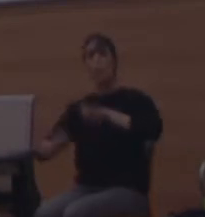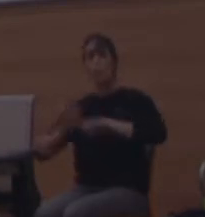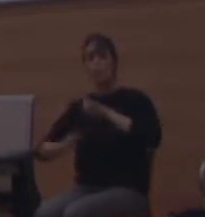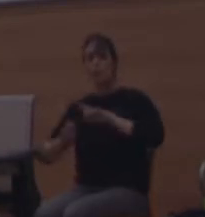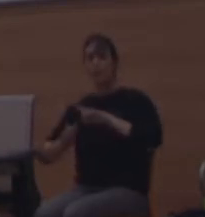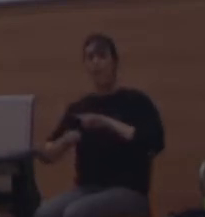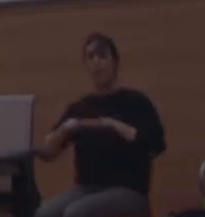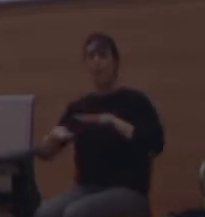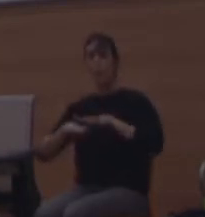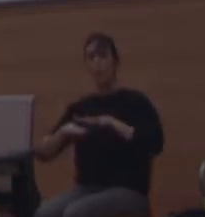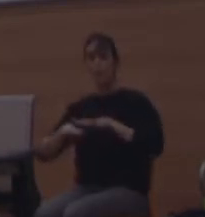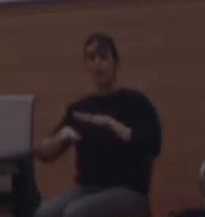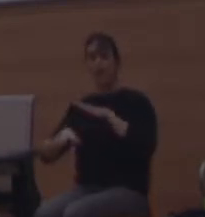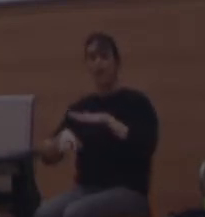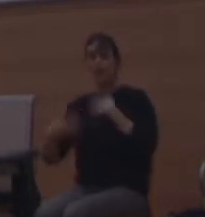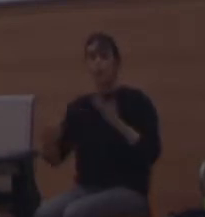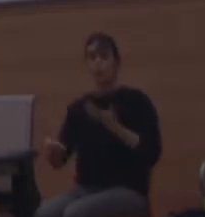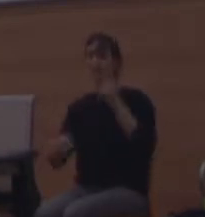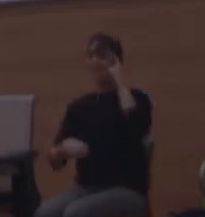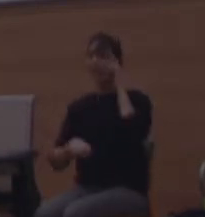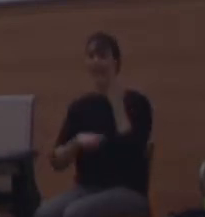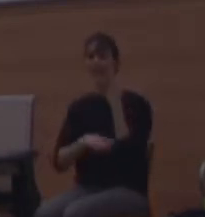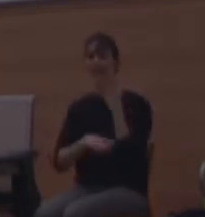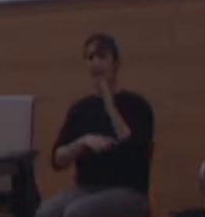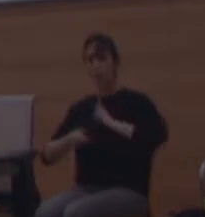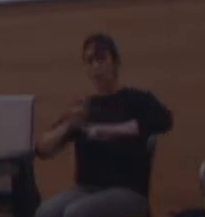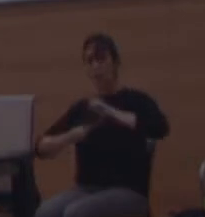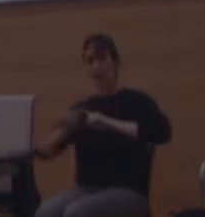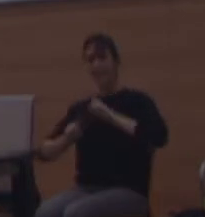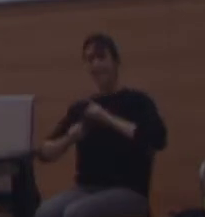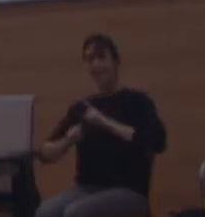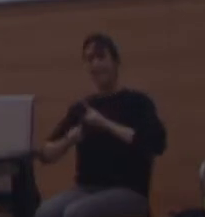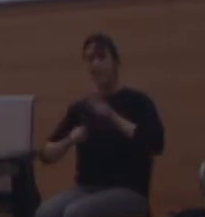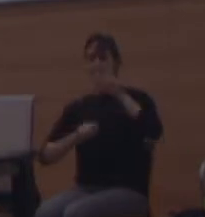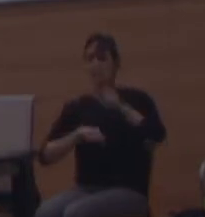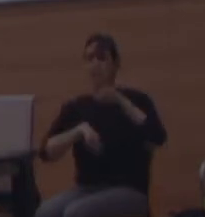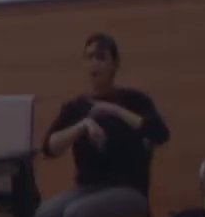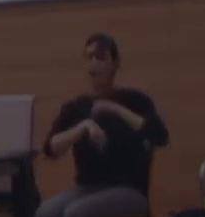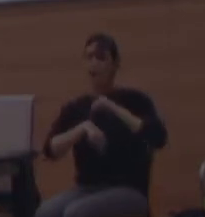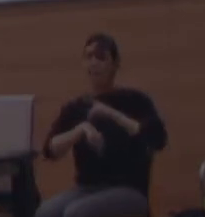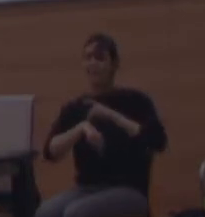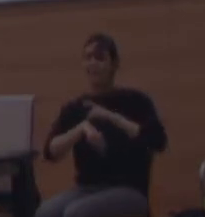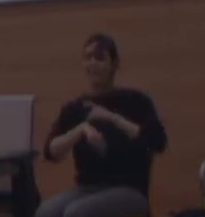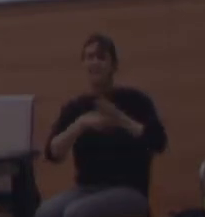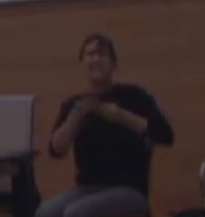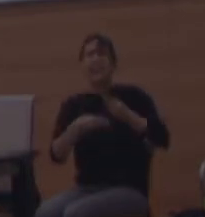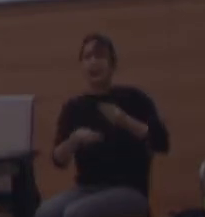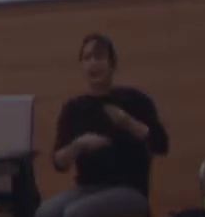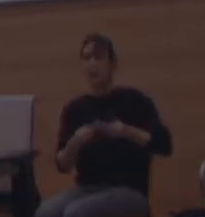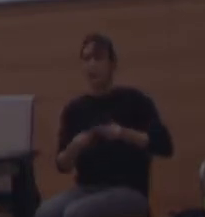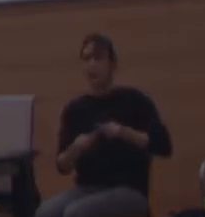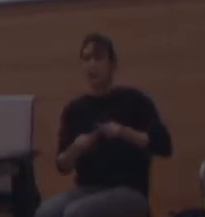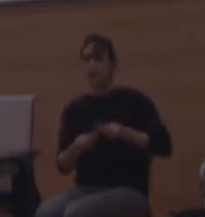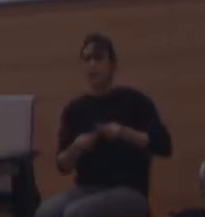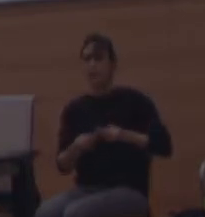tipos de neuropatía. ¿Y qué hace esa neuropatía en los pies de nuestros pacientes con diabetes? Pues